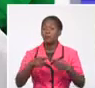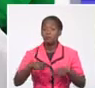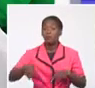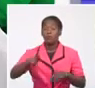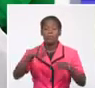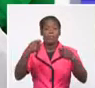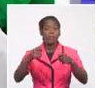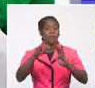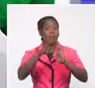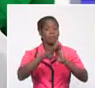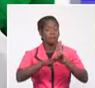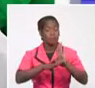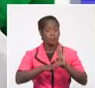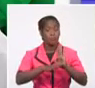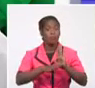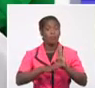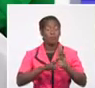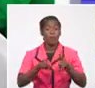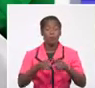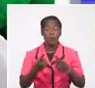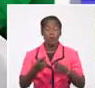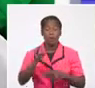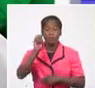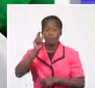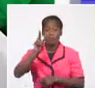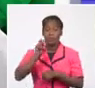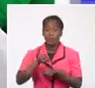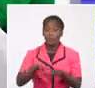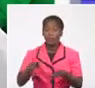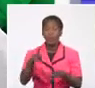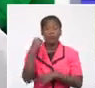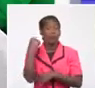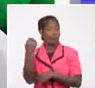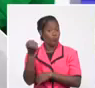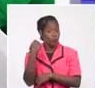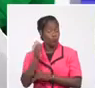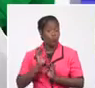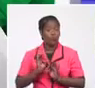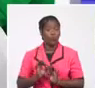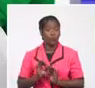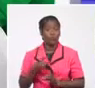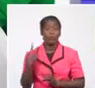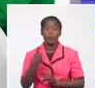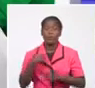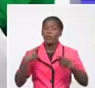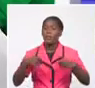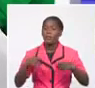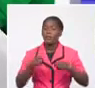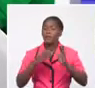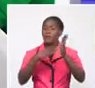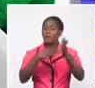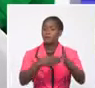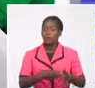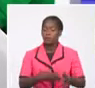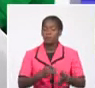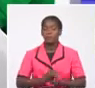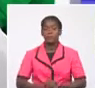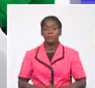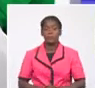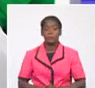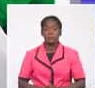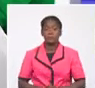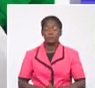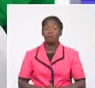teniendo la COVID-19 en nuestro país, que además, como vamos a ver a continuación, no